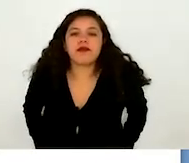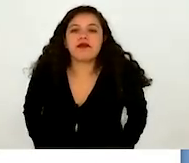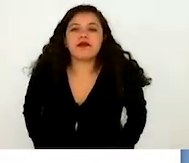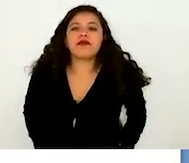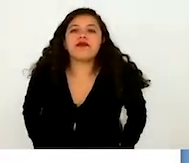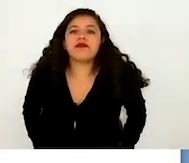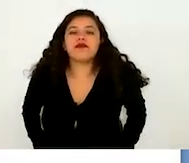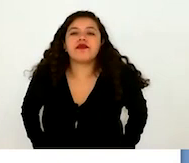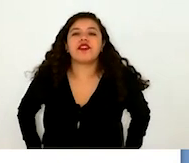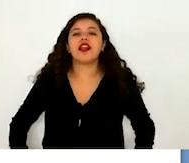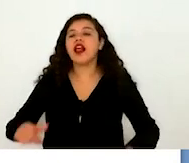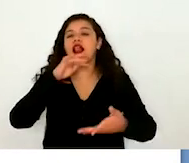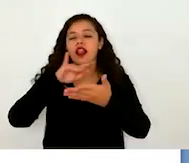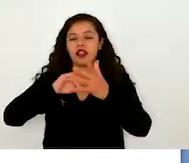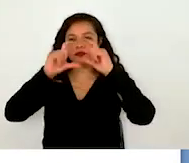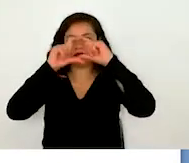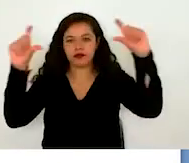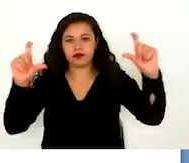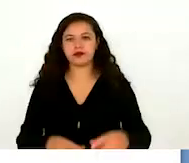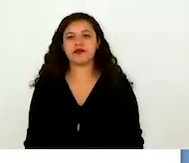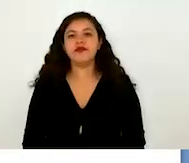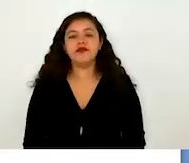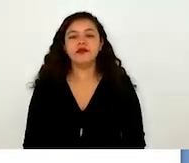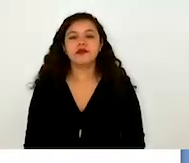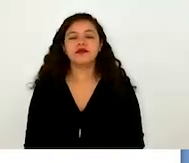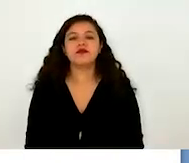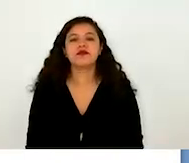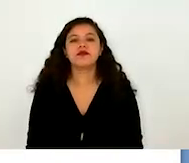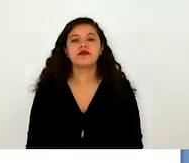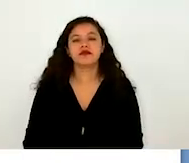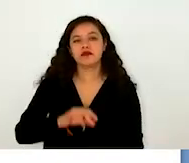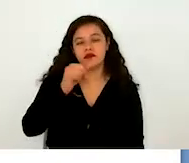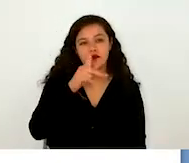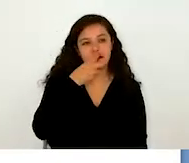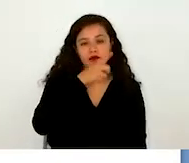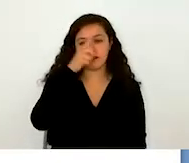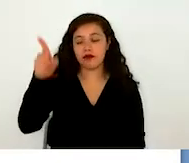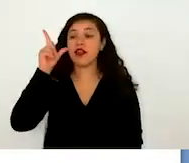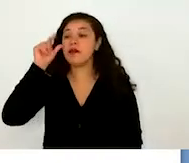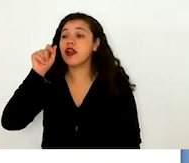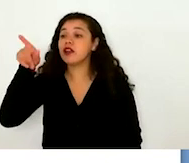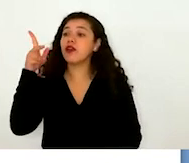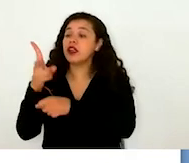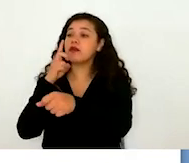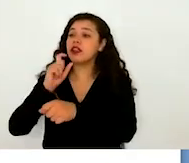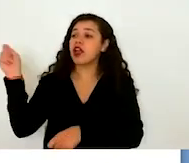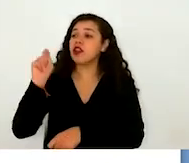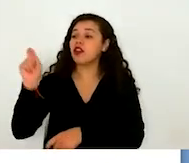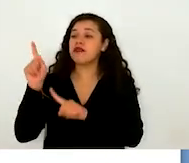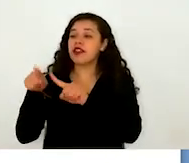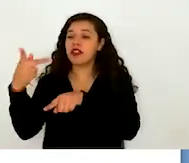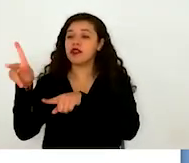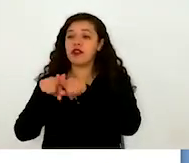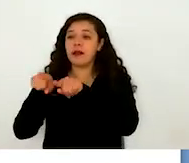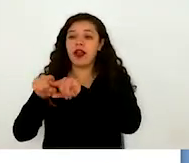este pequeño párrafo juan le dijo a jaime que mañana tenía una invitación con la novia del hermano de josé